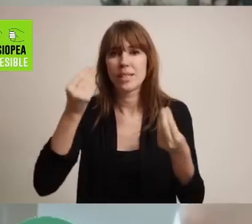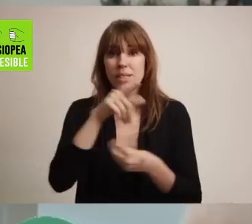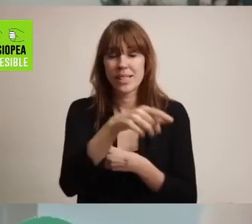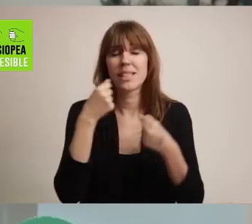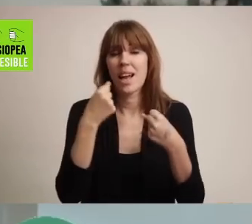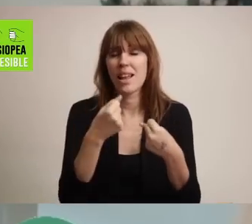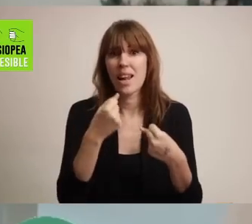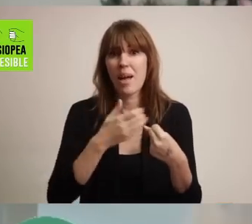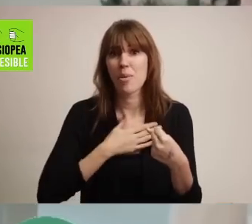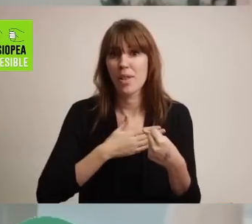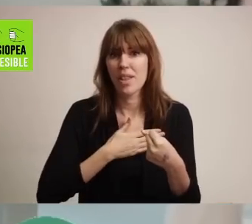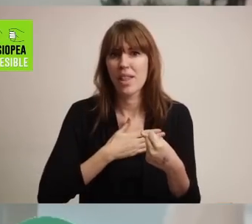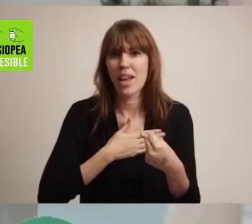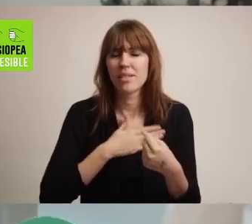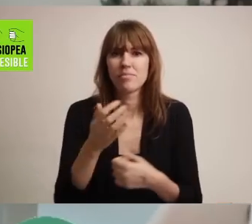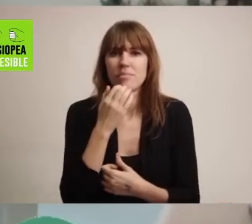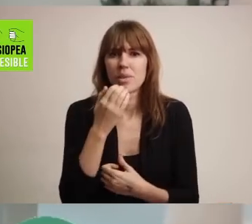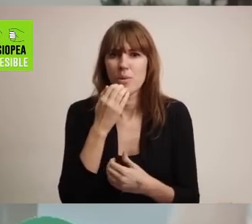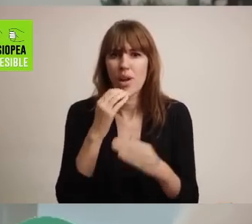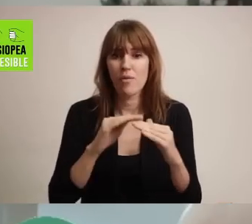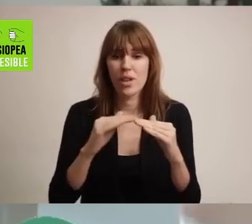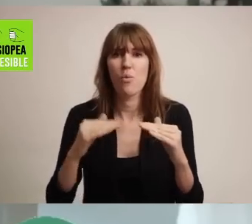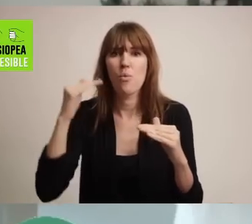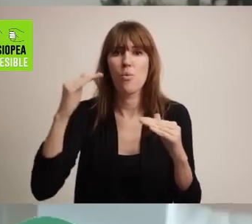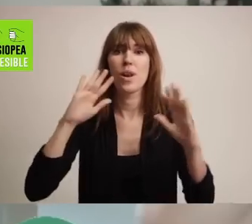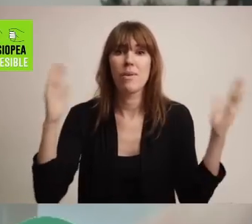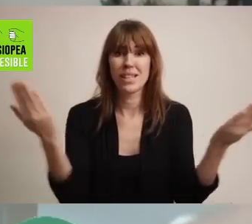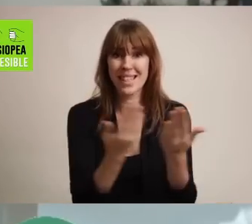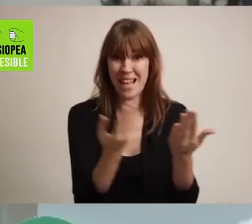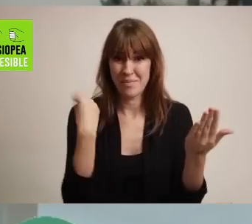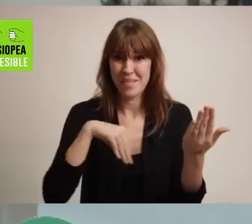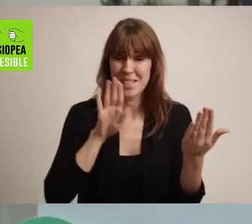de también esa fuente, como digo, universal, que en realidad es a lo